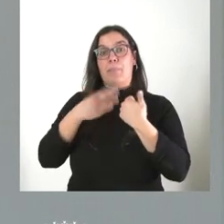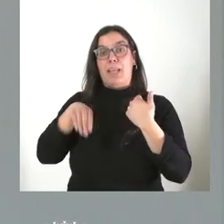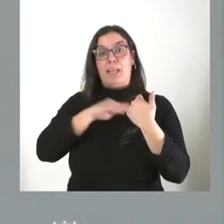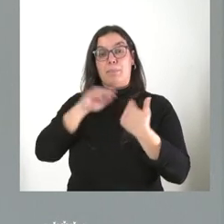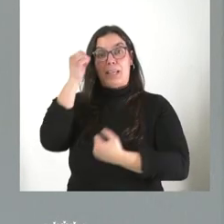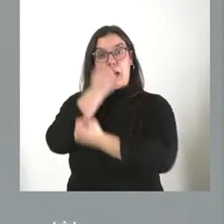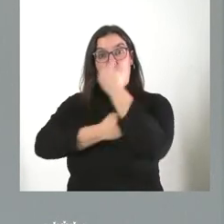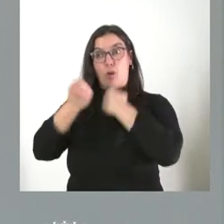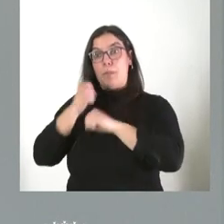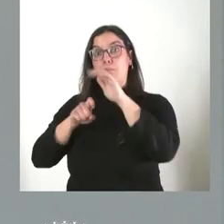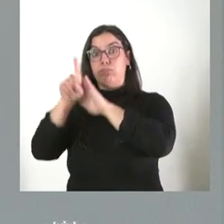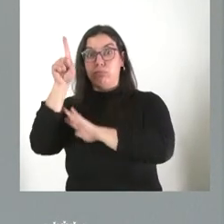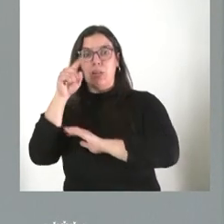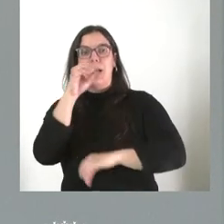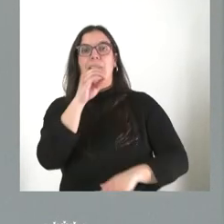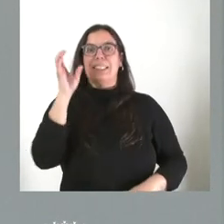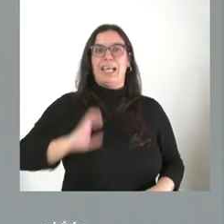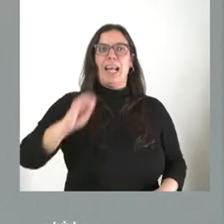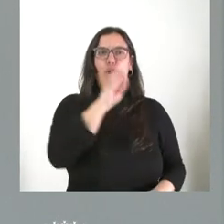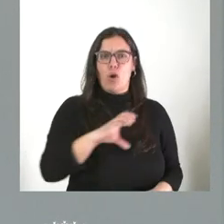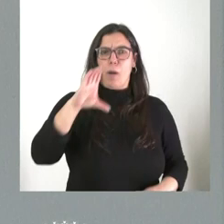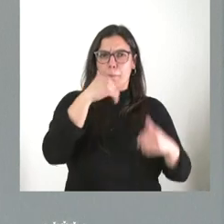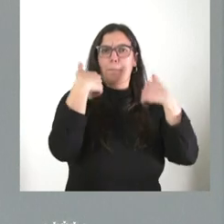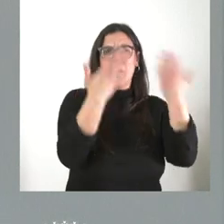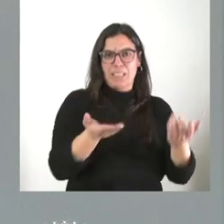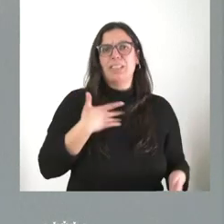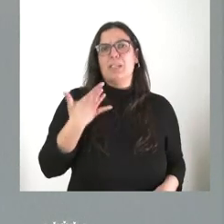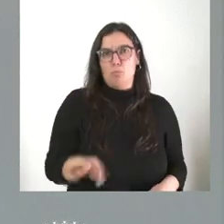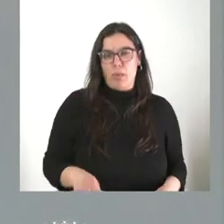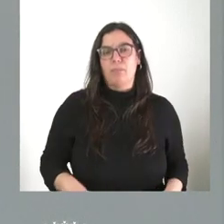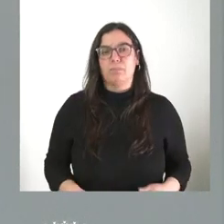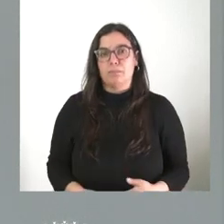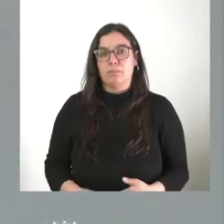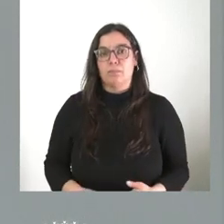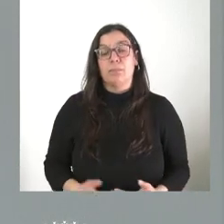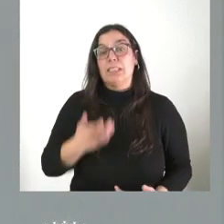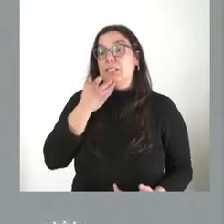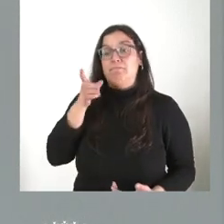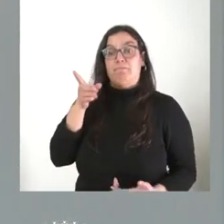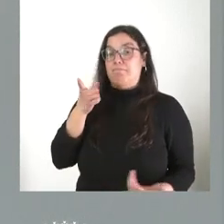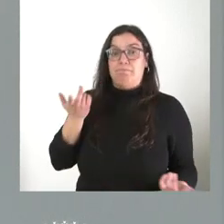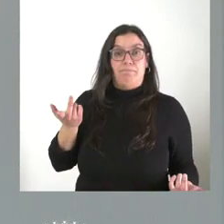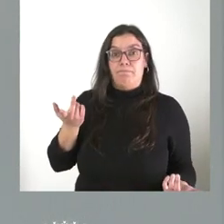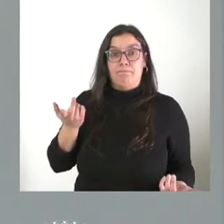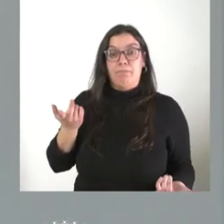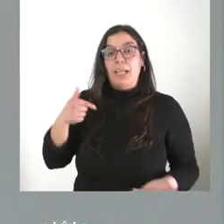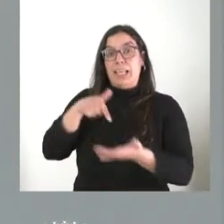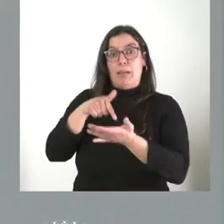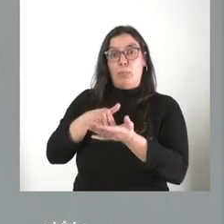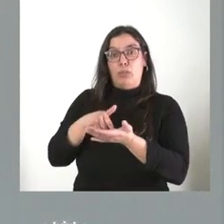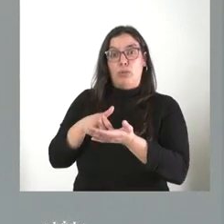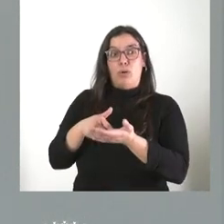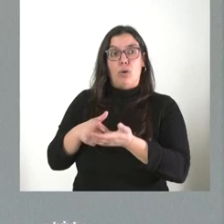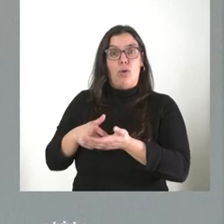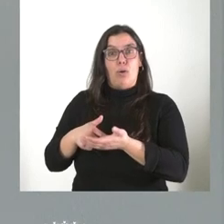los salarios se pueden aumentar incluso más de lo que le vienen aumentando si se suben impuestos por parte del gobierno